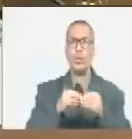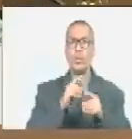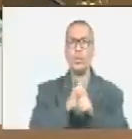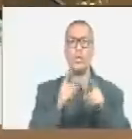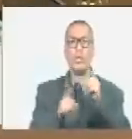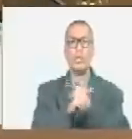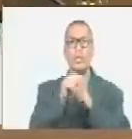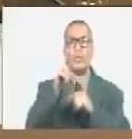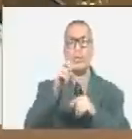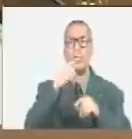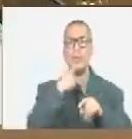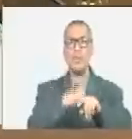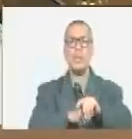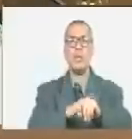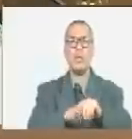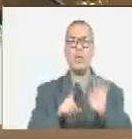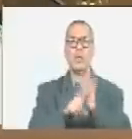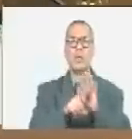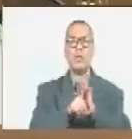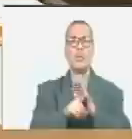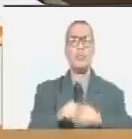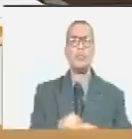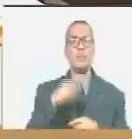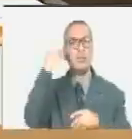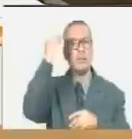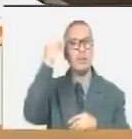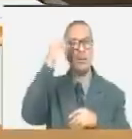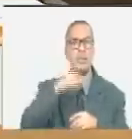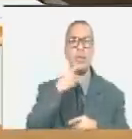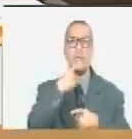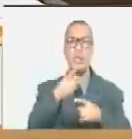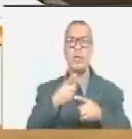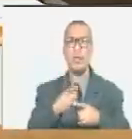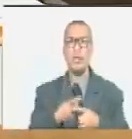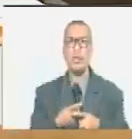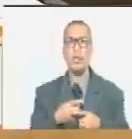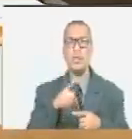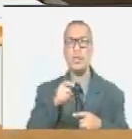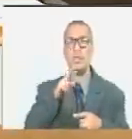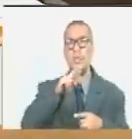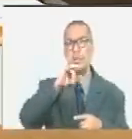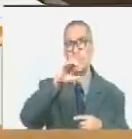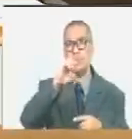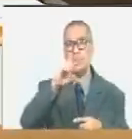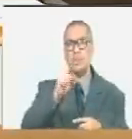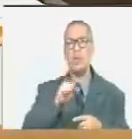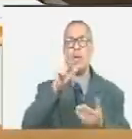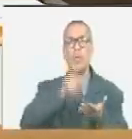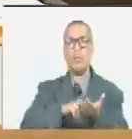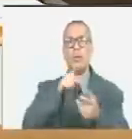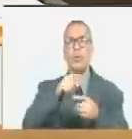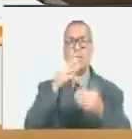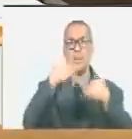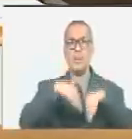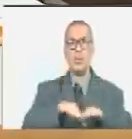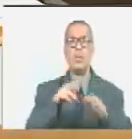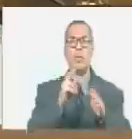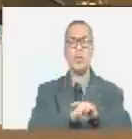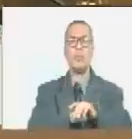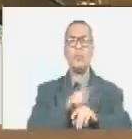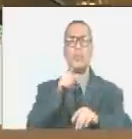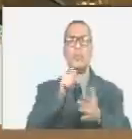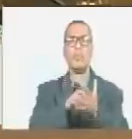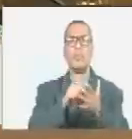contrarias a esta ley. Es todo, ciudadano presidente. En consideración a la disposición derogatoria. Aprobado. Siguiente, ciudadana